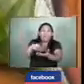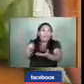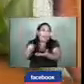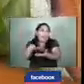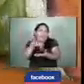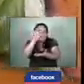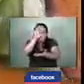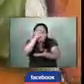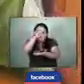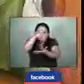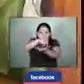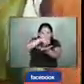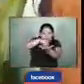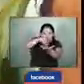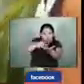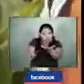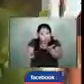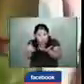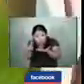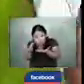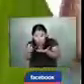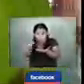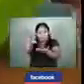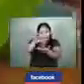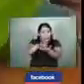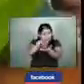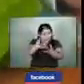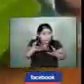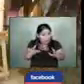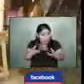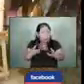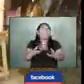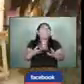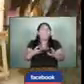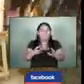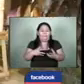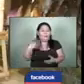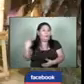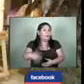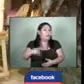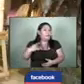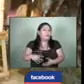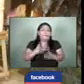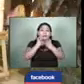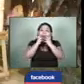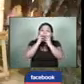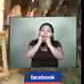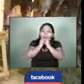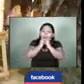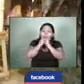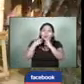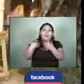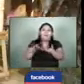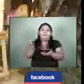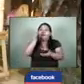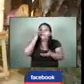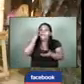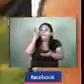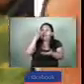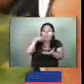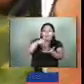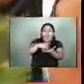chicharrón de su elección. ¿Se antoja? Sí no hay duda toda una ricura de